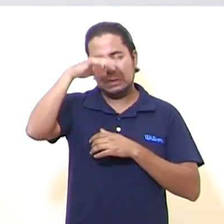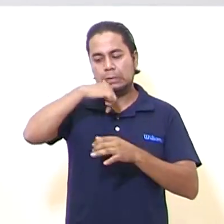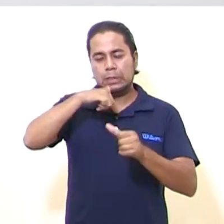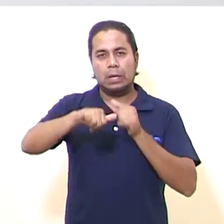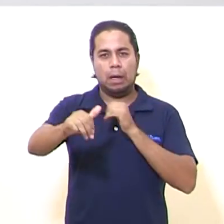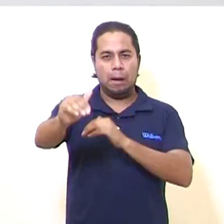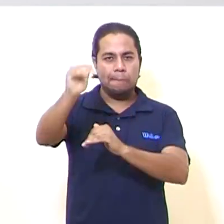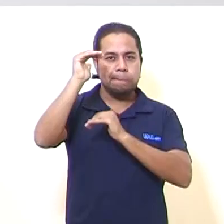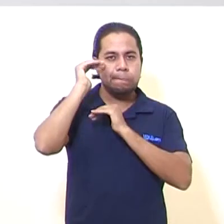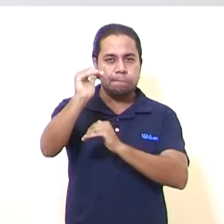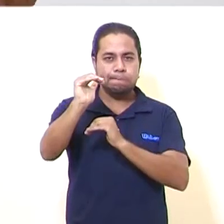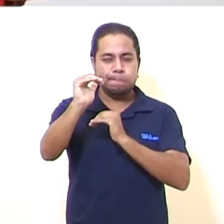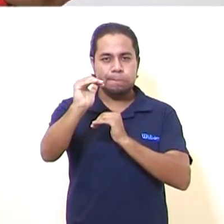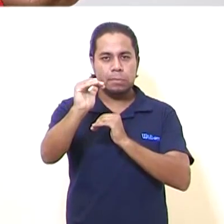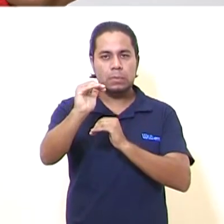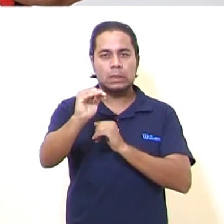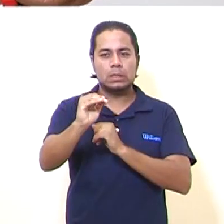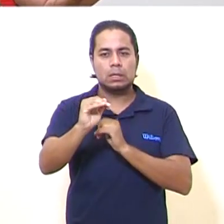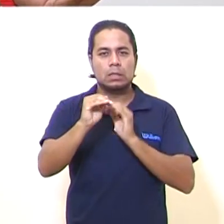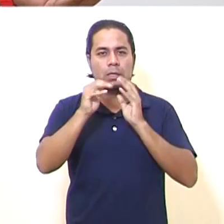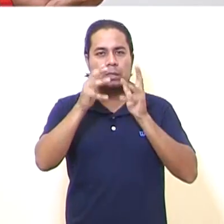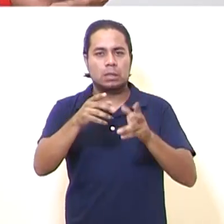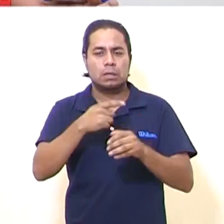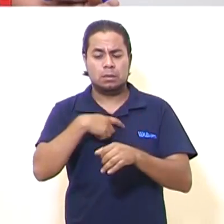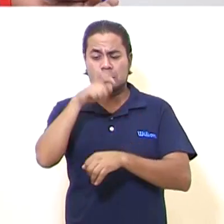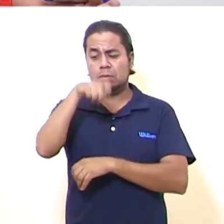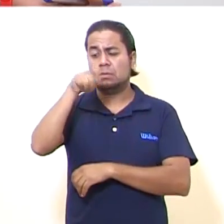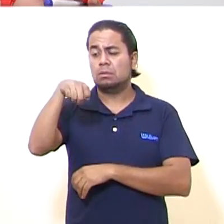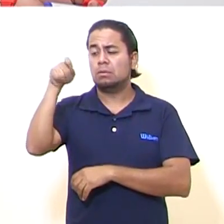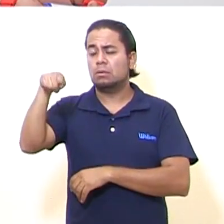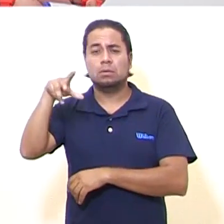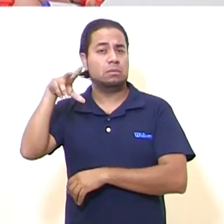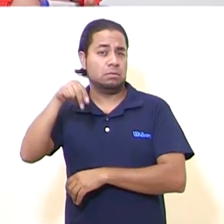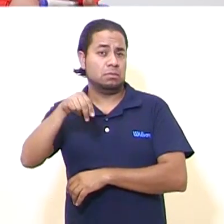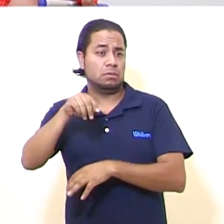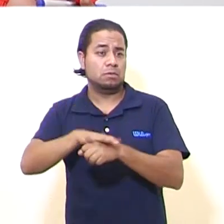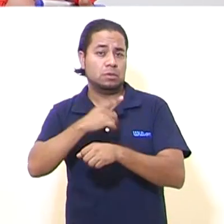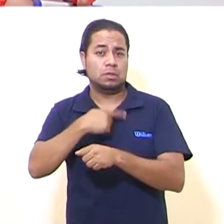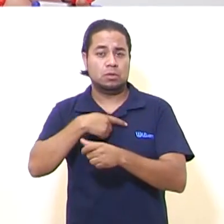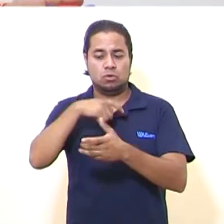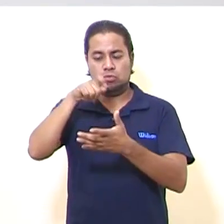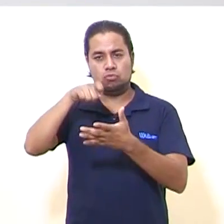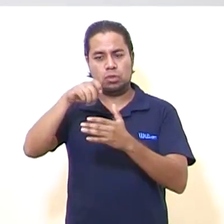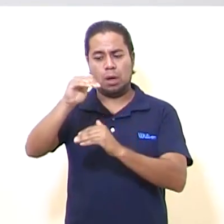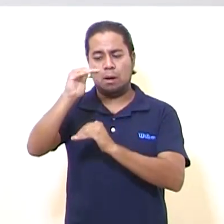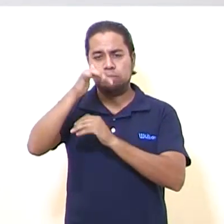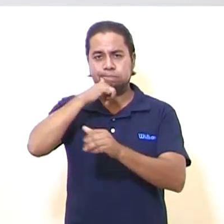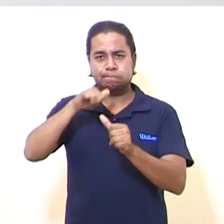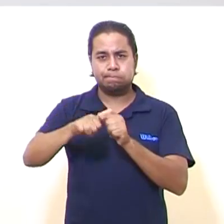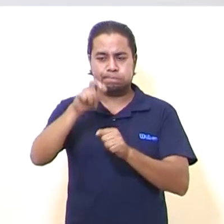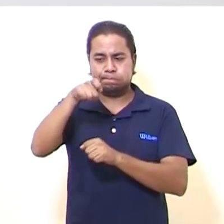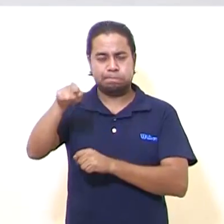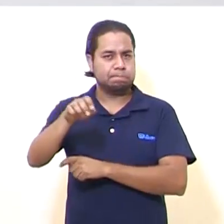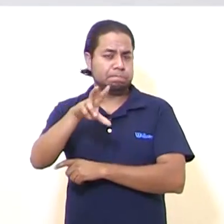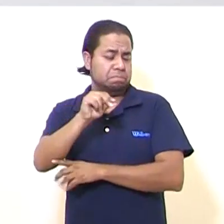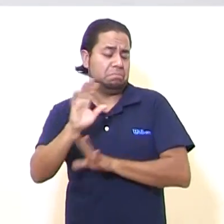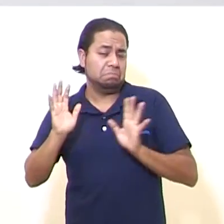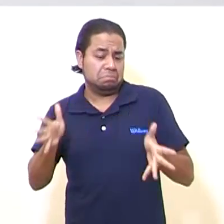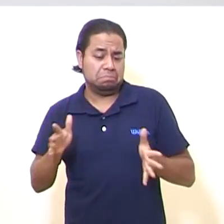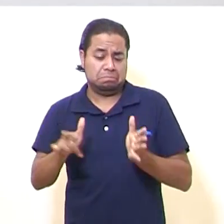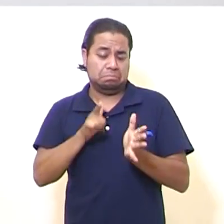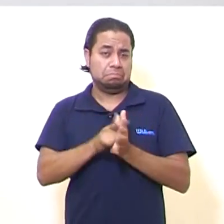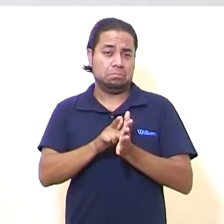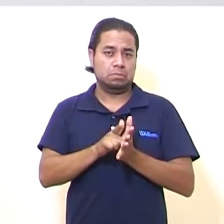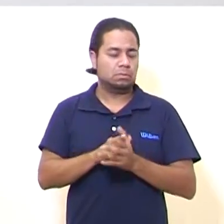mayúsculas, decimos, pues así no voy a acentuar las palabras porque ya estoy escribiendo con mayúsculas. Y ese es un